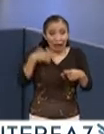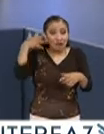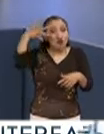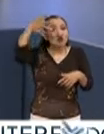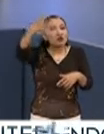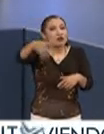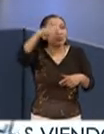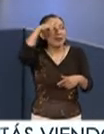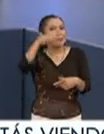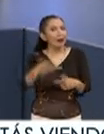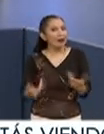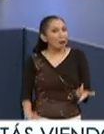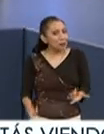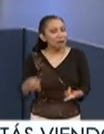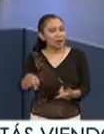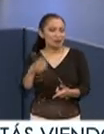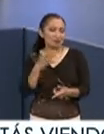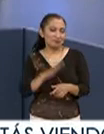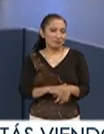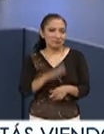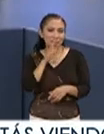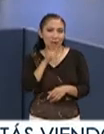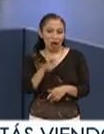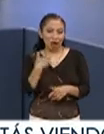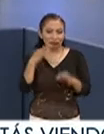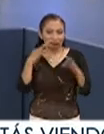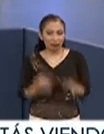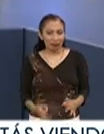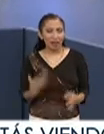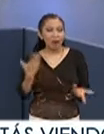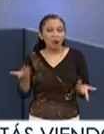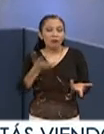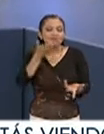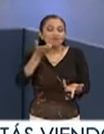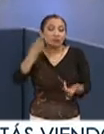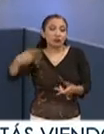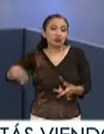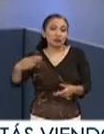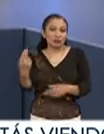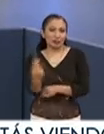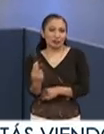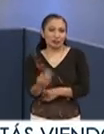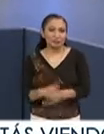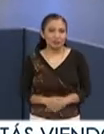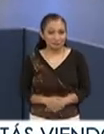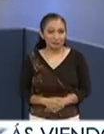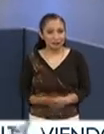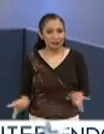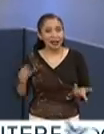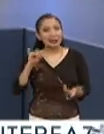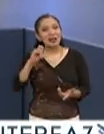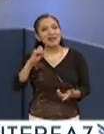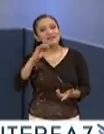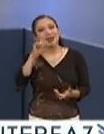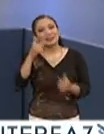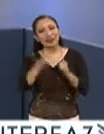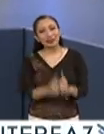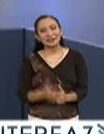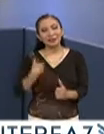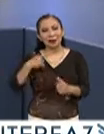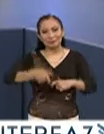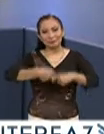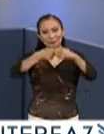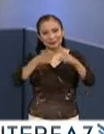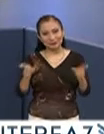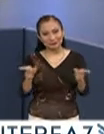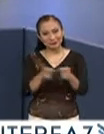el futuro de México de la manera más adecuada y cómo se adapte, por supuesto, a sus necesidades. Estamos en Interfaz, no se vayan, vamos a hacer